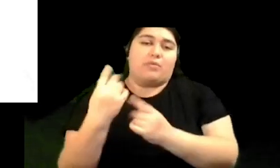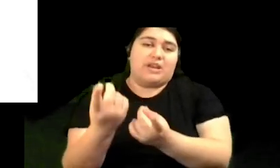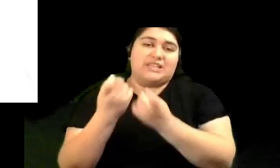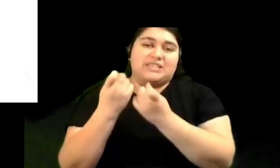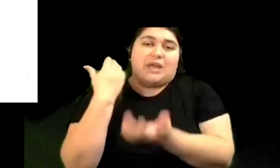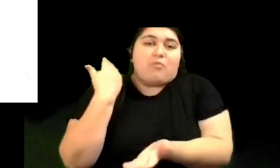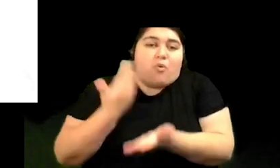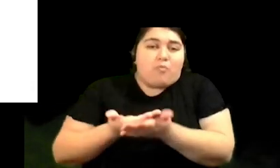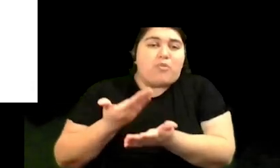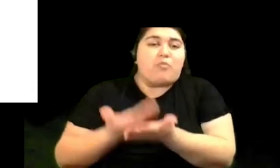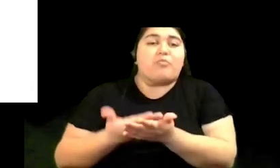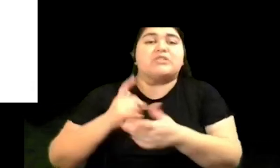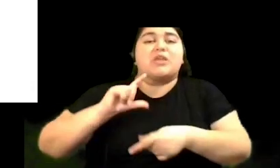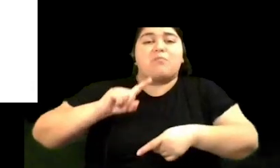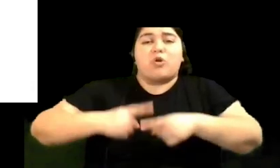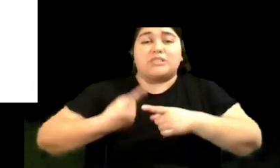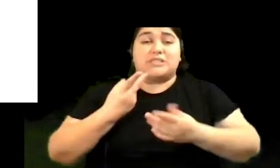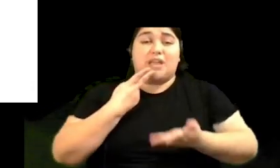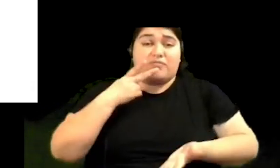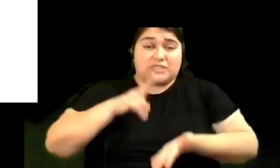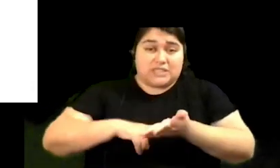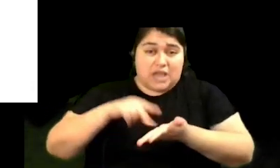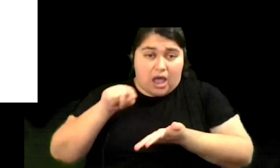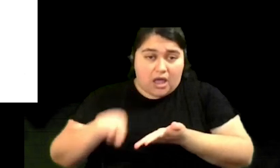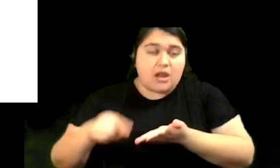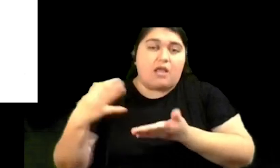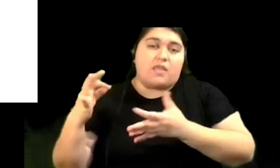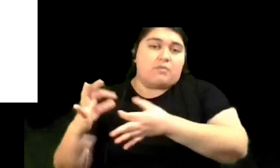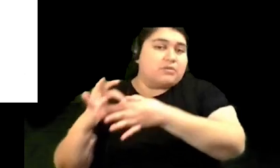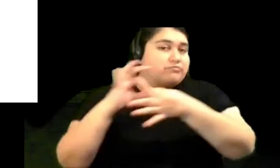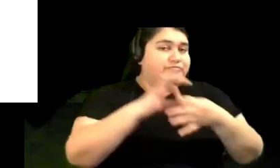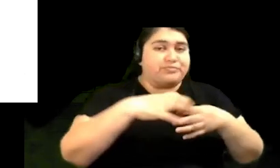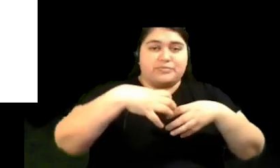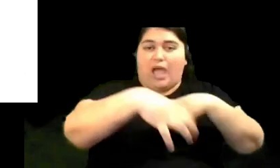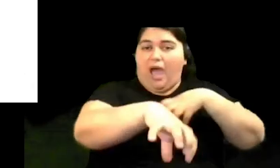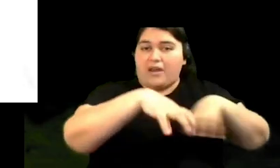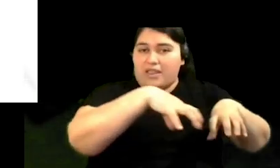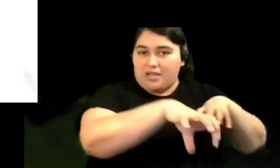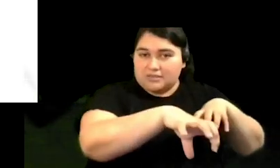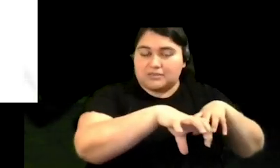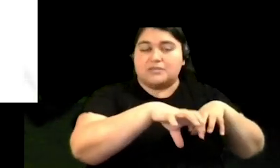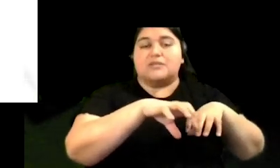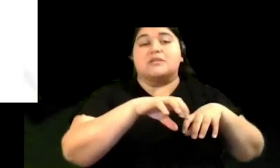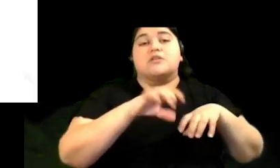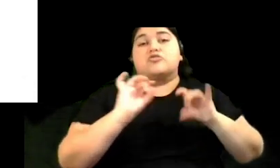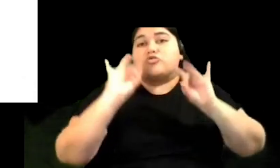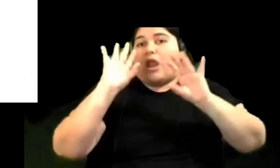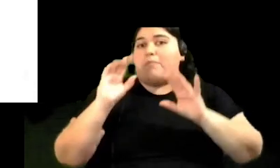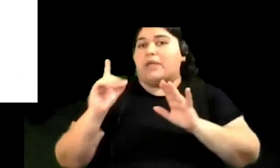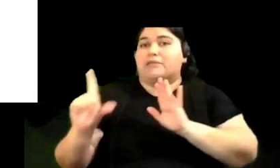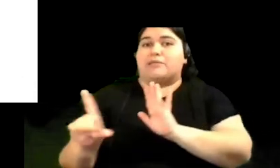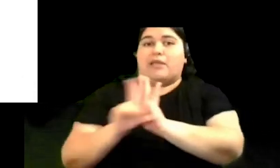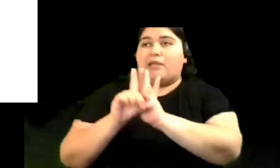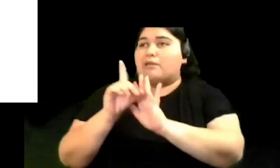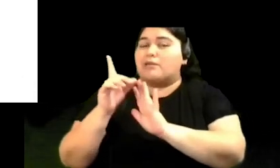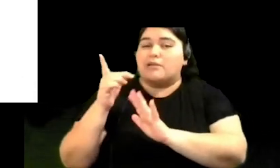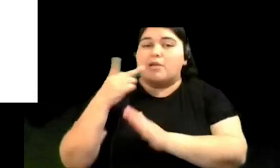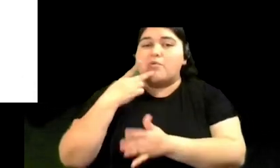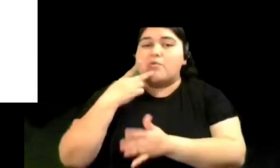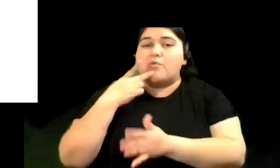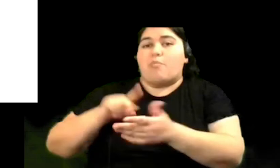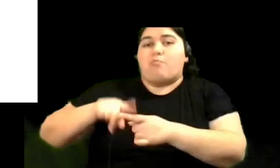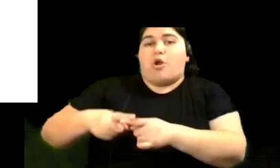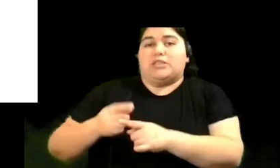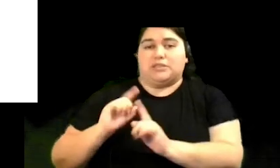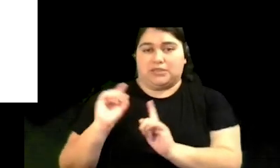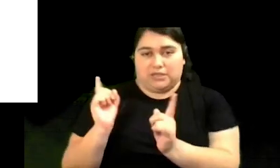fiscal, que va a estar consensuada con otros organismos, no va a ser solo la política fiscal la que va a prevalecer, también va